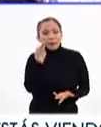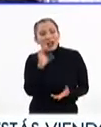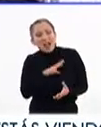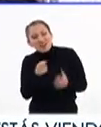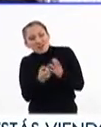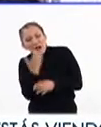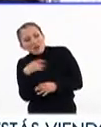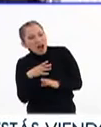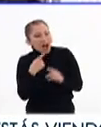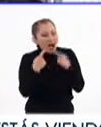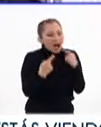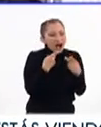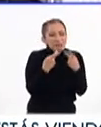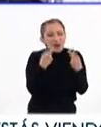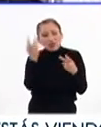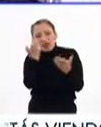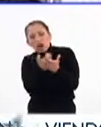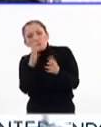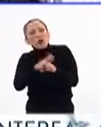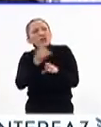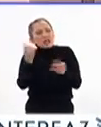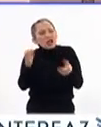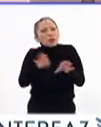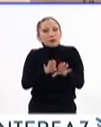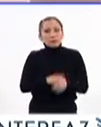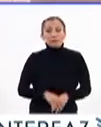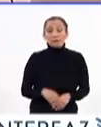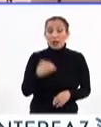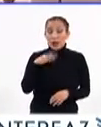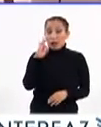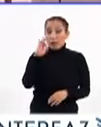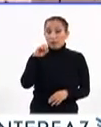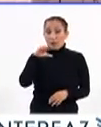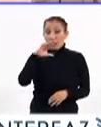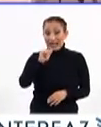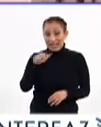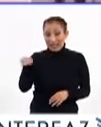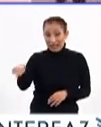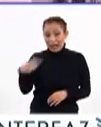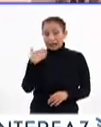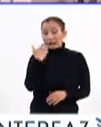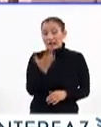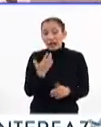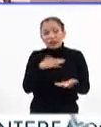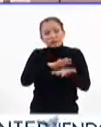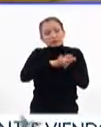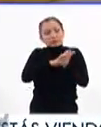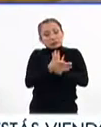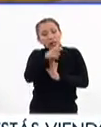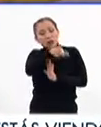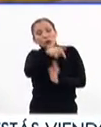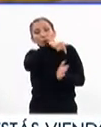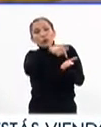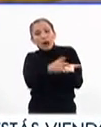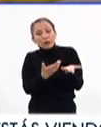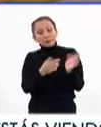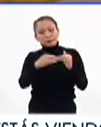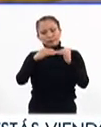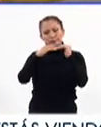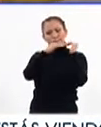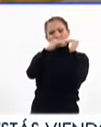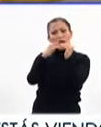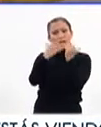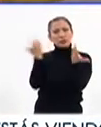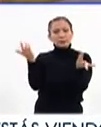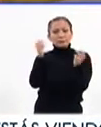lo que se está discutiendo, cómo, por qué. El Fondo de Cultura Económica busca convertirse en un espacio de